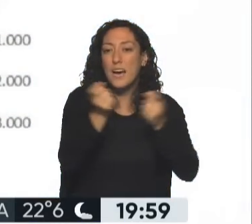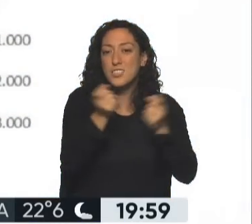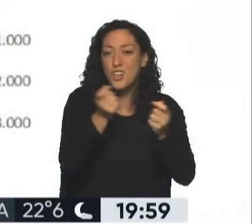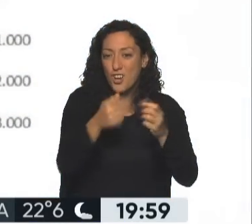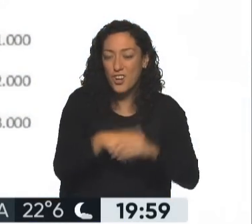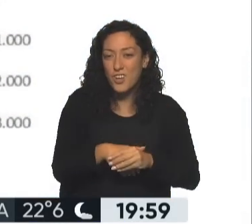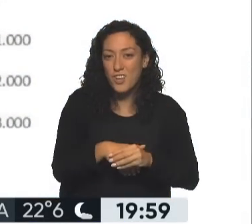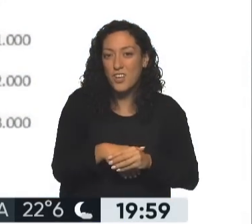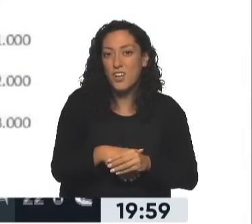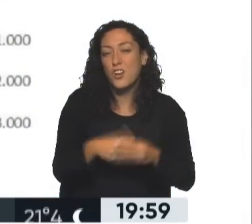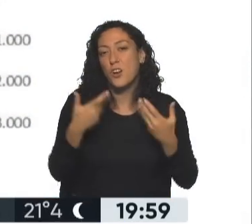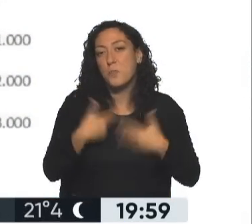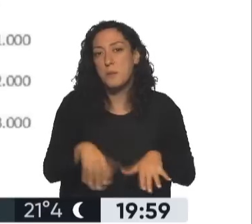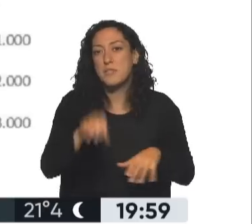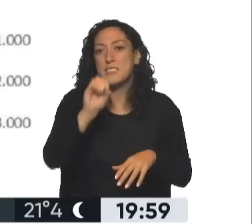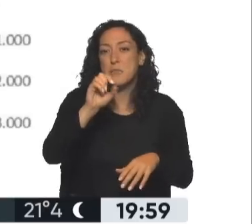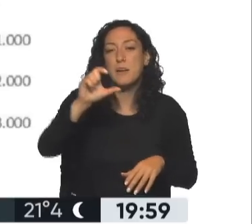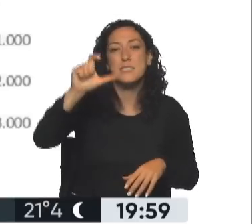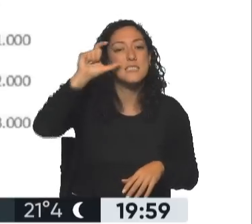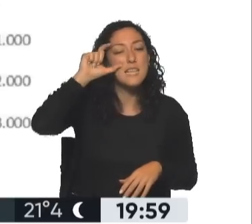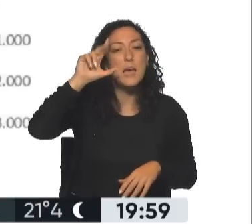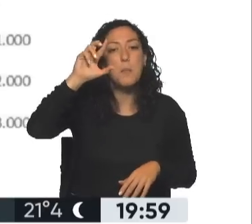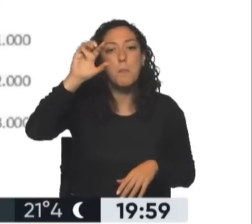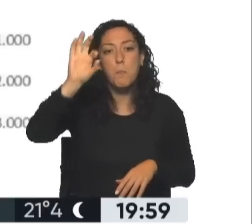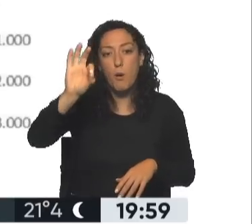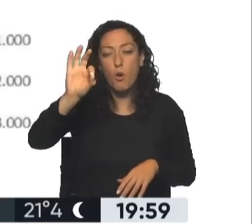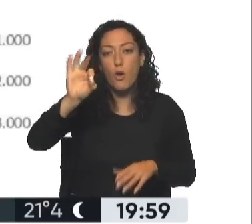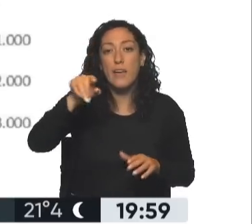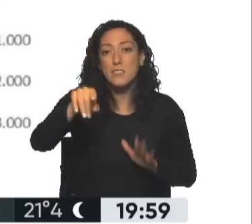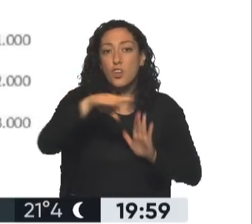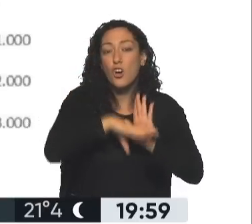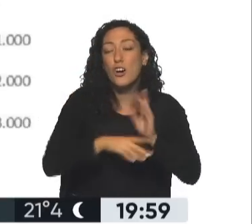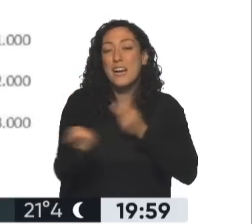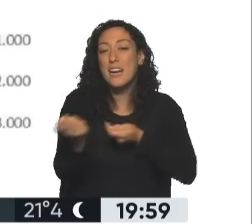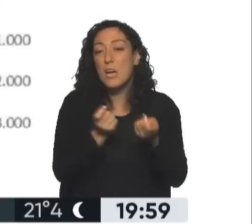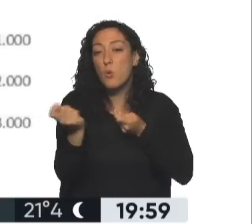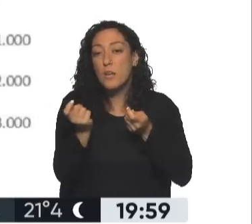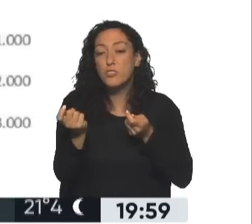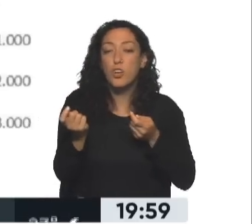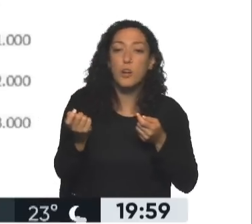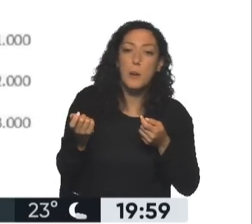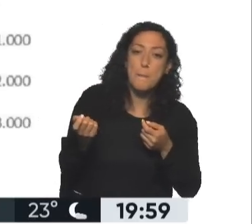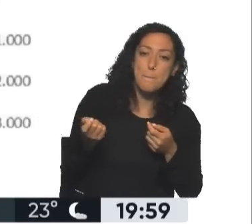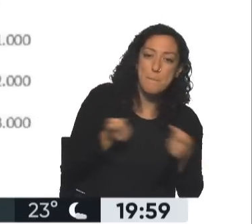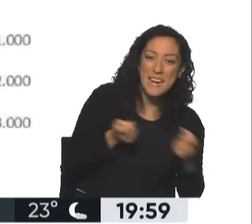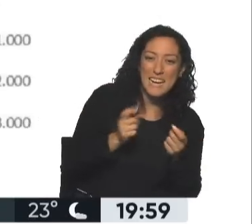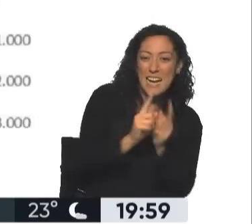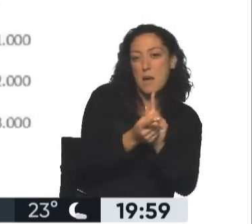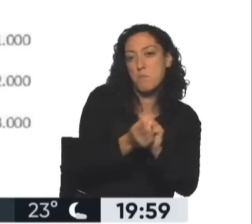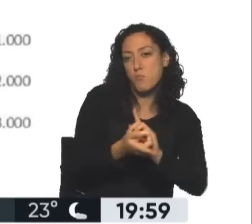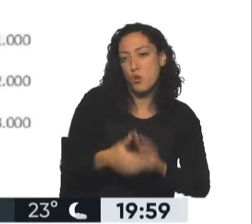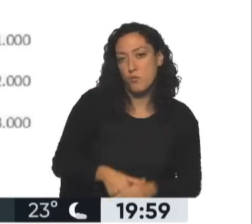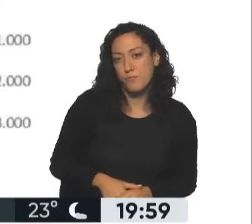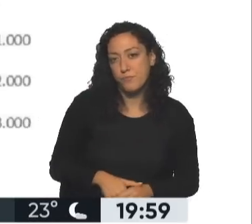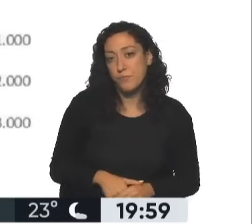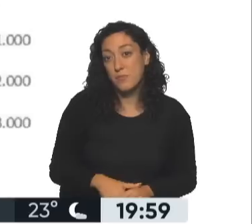denominó popularmente el cepo, y que es regulación y administración cambiaria.